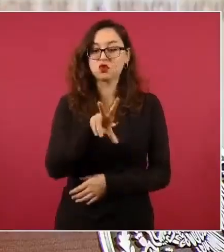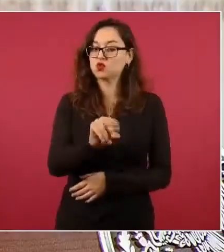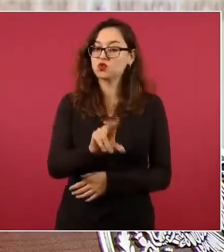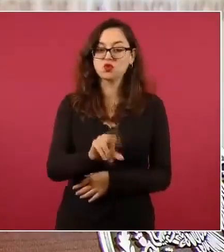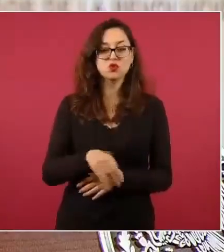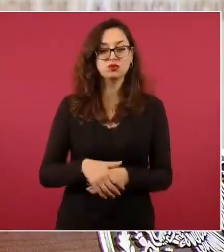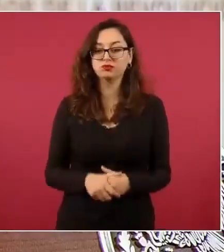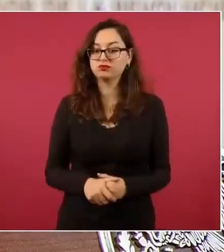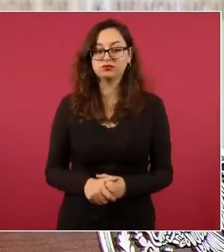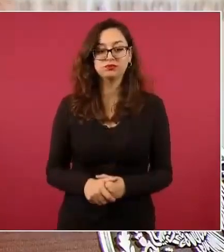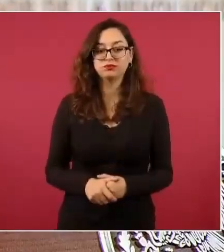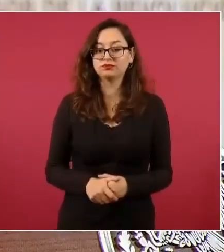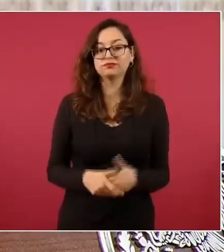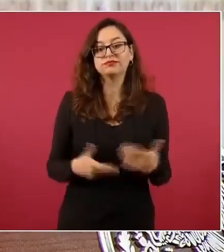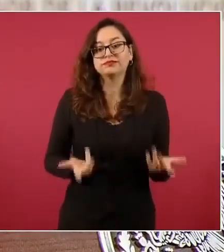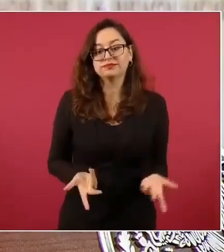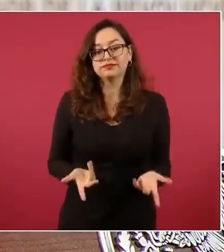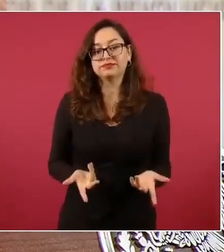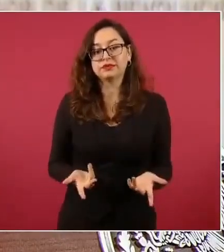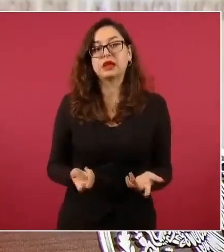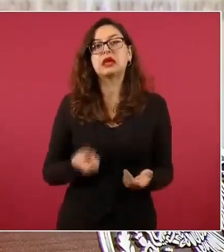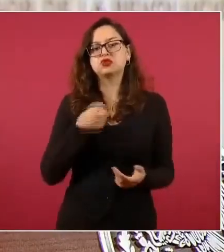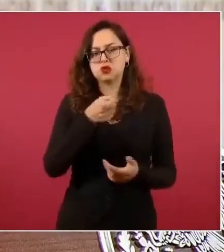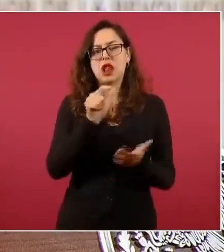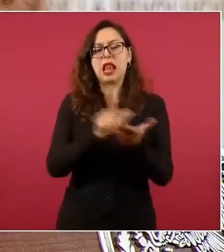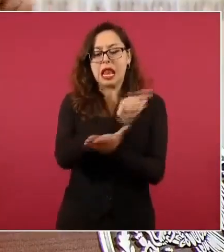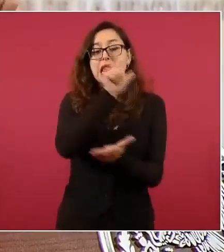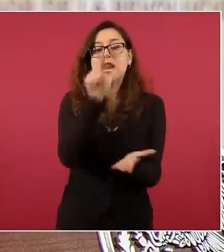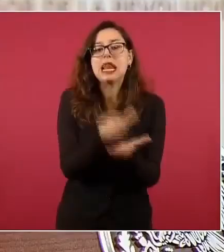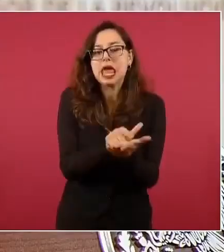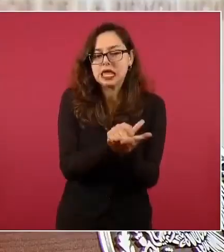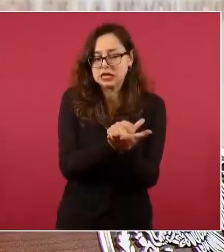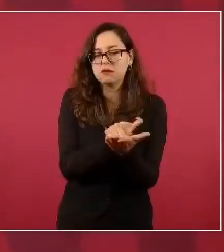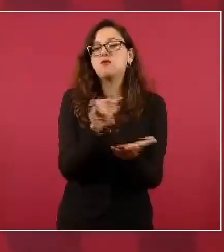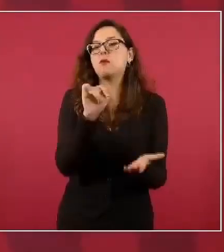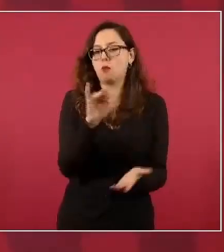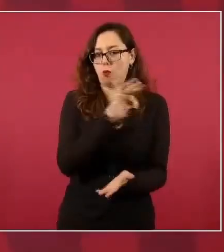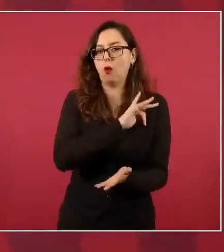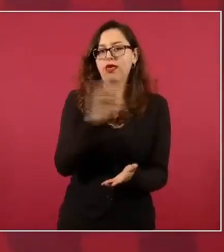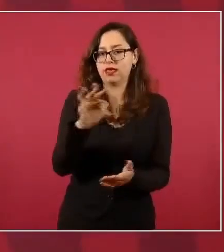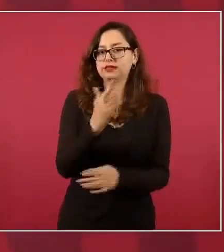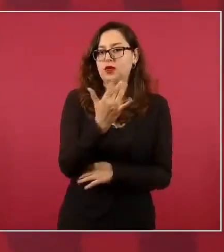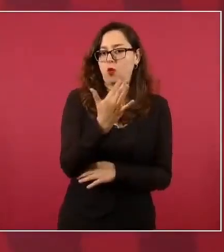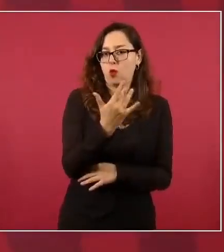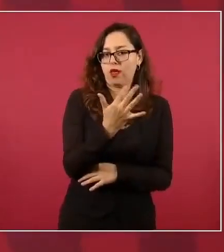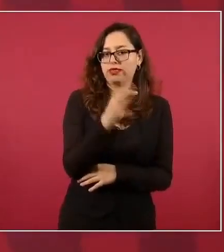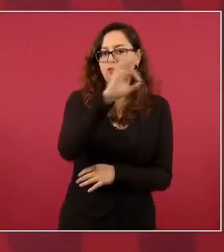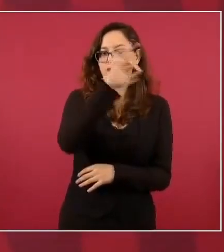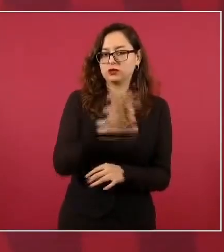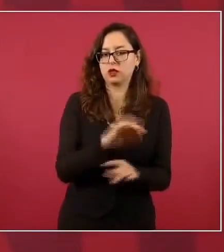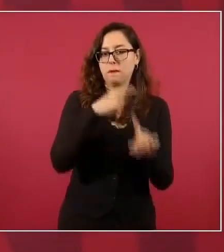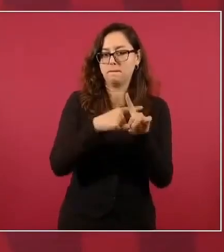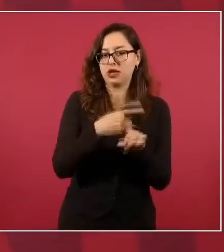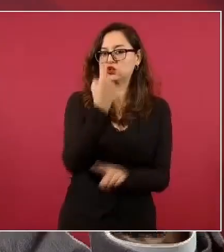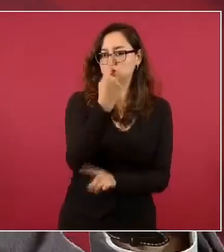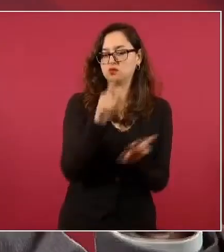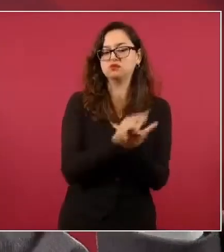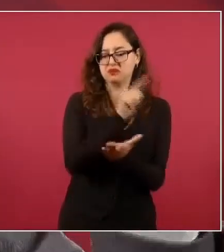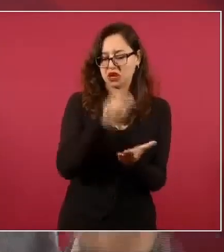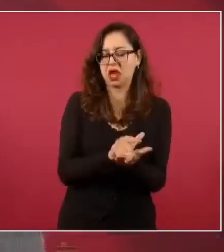No, eso es para las reformas a las leyes. La reforma a la